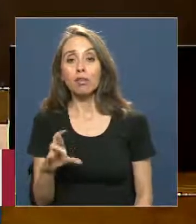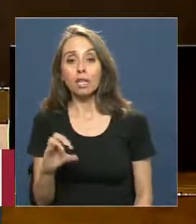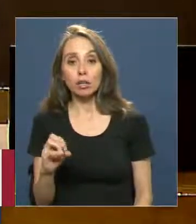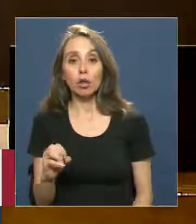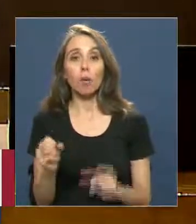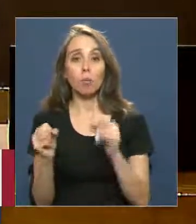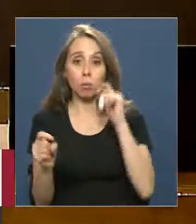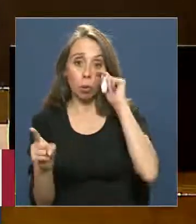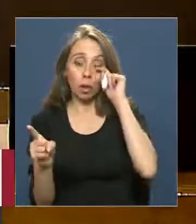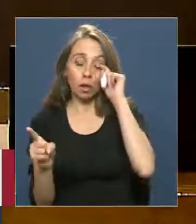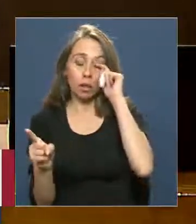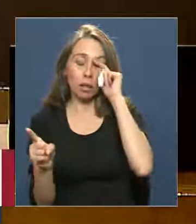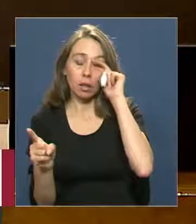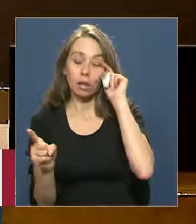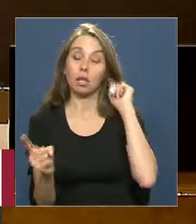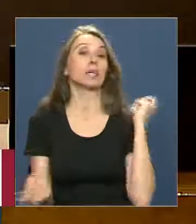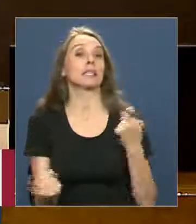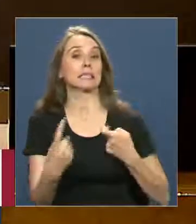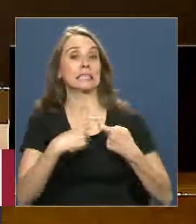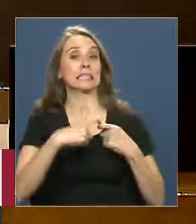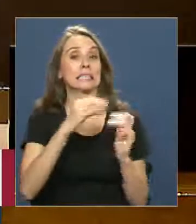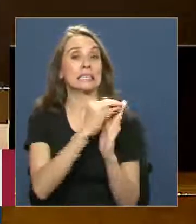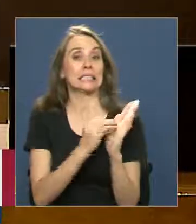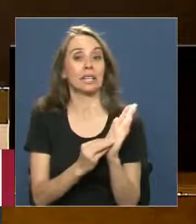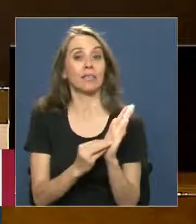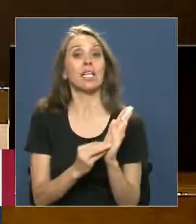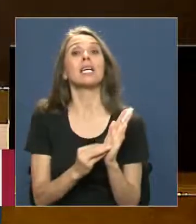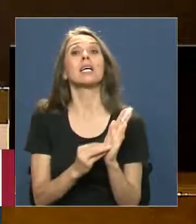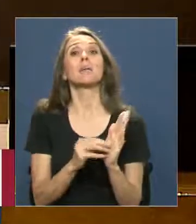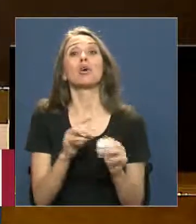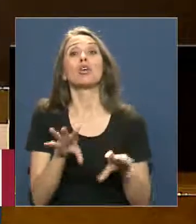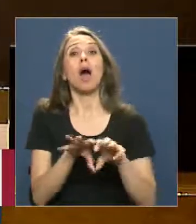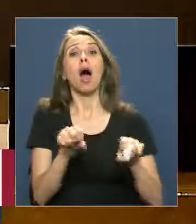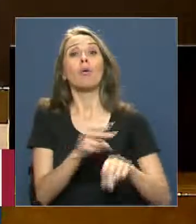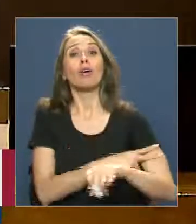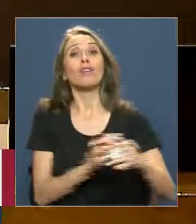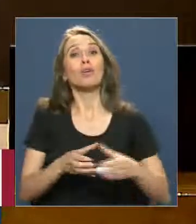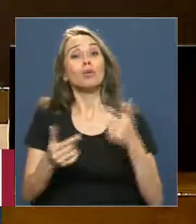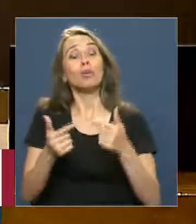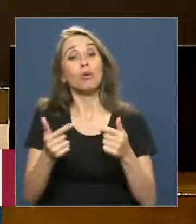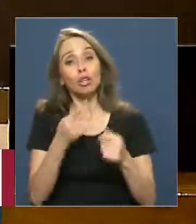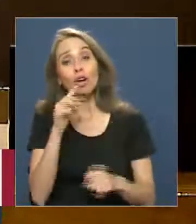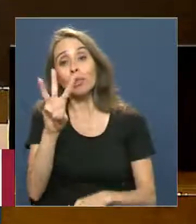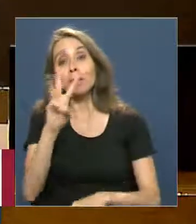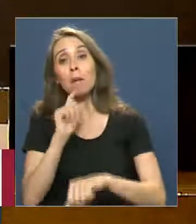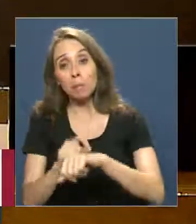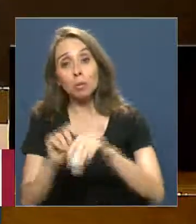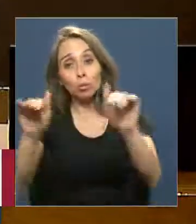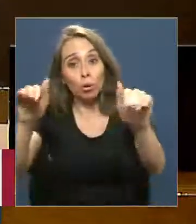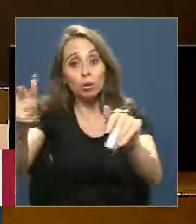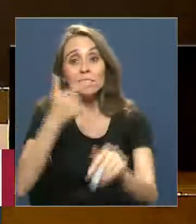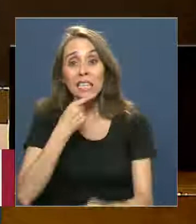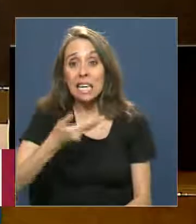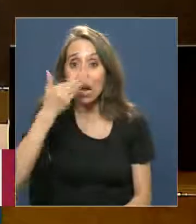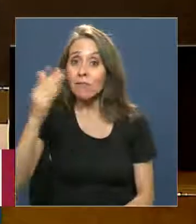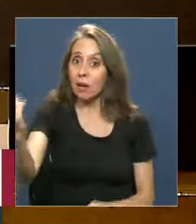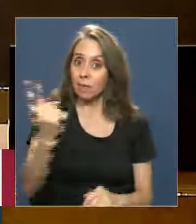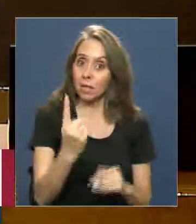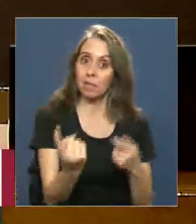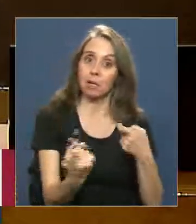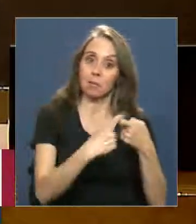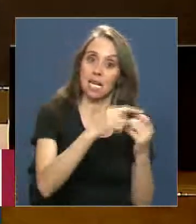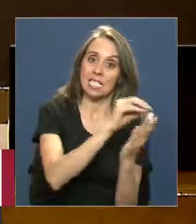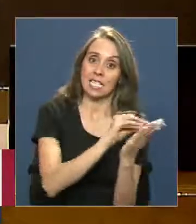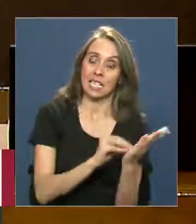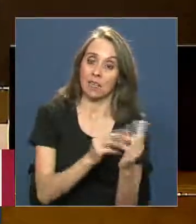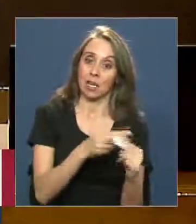posibilidad de inscribirse hasta por 3 minutos de acuerdo a los acuerdos del comité, así que los convoco a que lo hagan si quieren intervenir. Tiene la palabra el